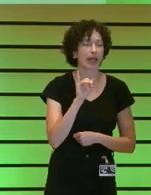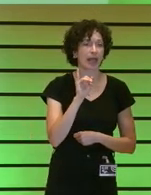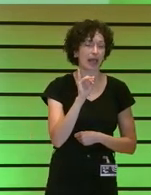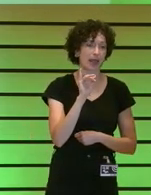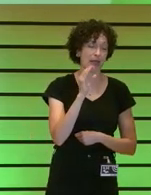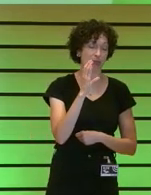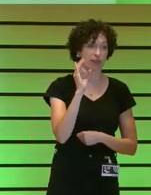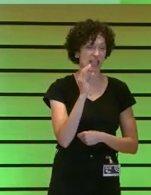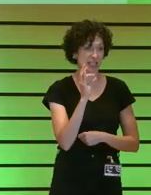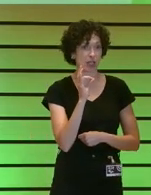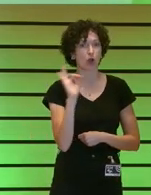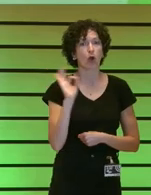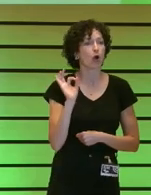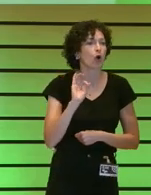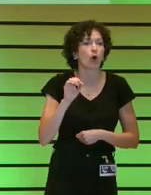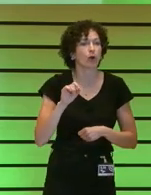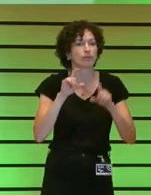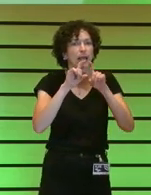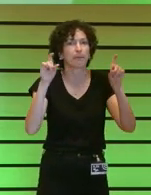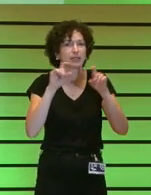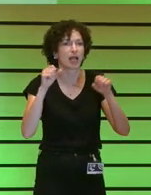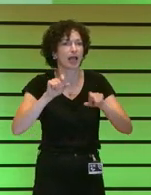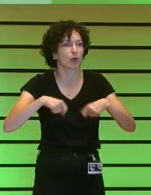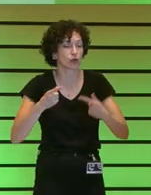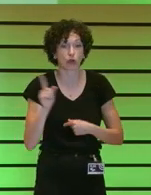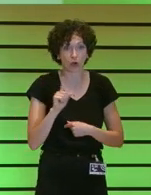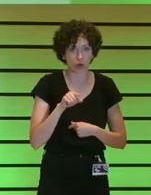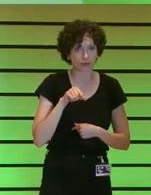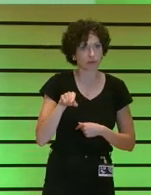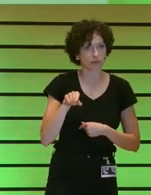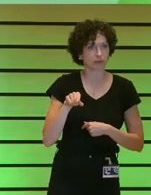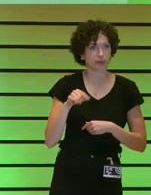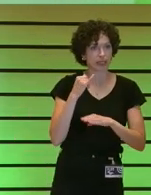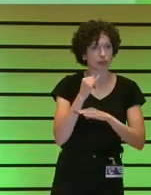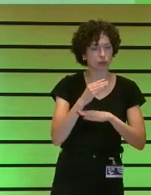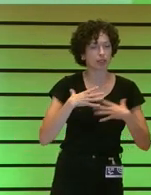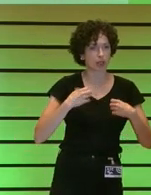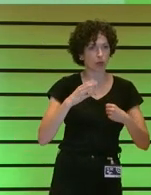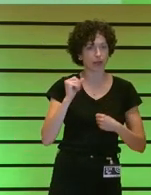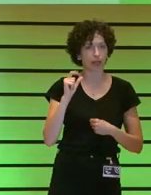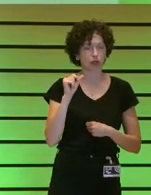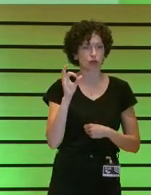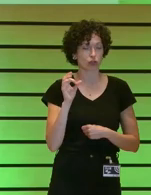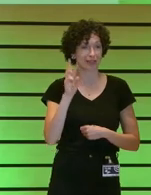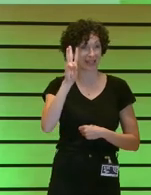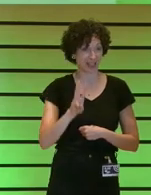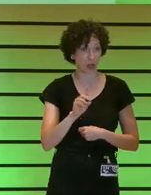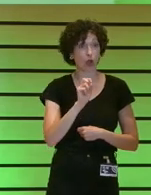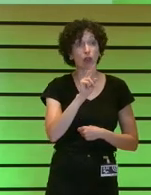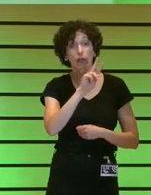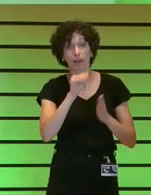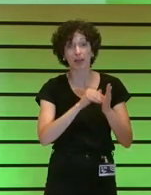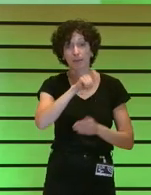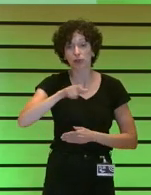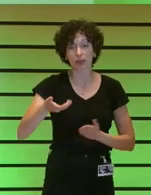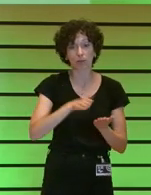lo dice el instituto de salud Carlos III 12.000 muertes prematuras debido a las altas temperaturas y por